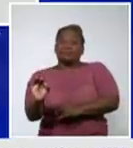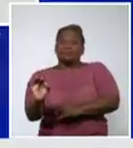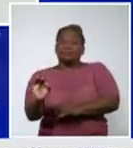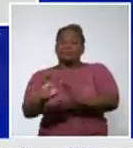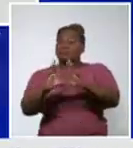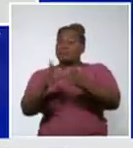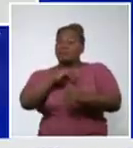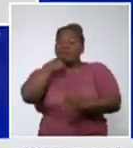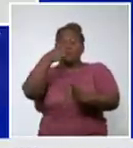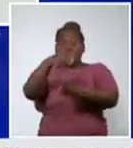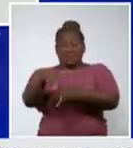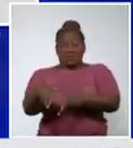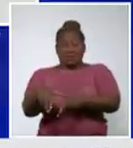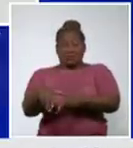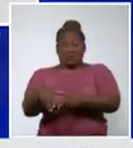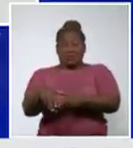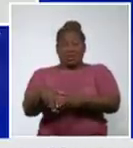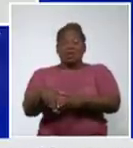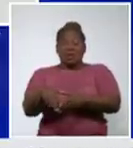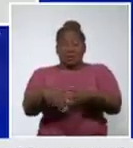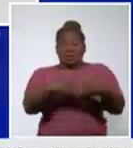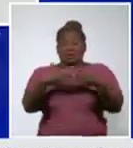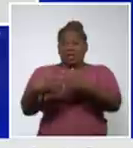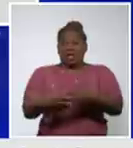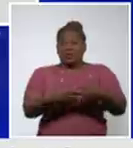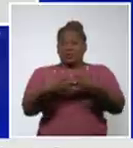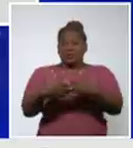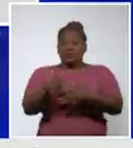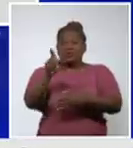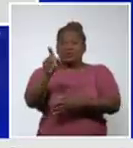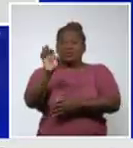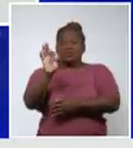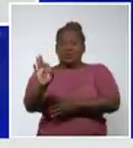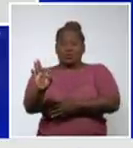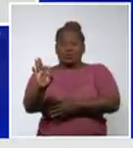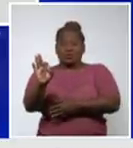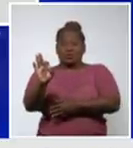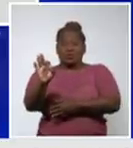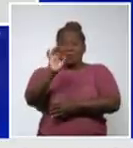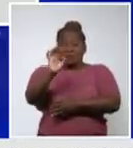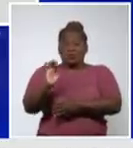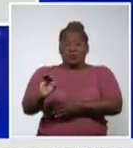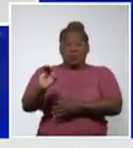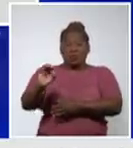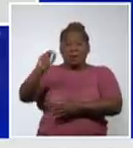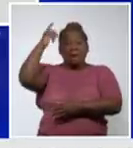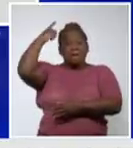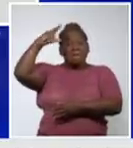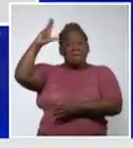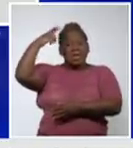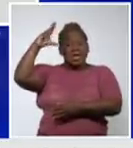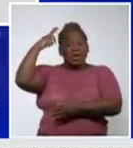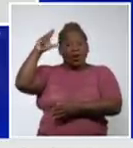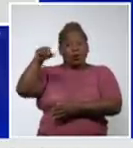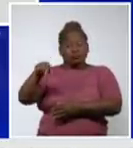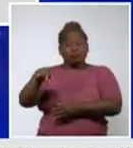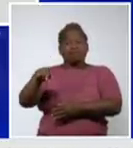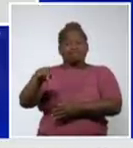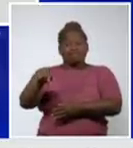fallecidos. Estados Unidos, el 18%, México, que ha mantenido una letalidad elevada,